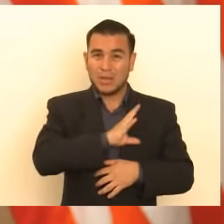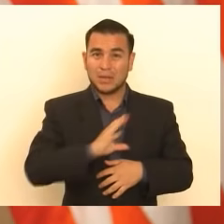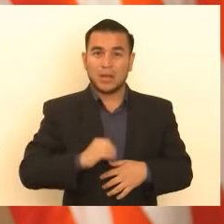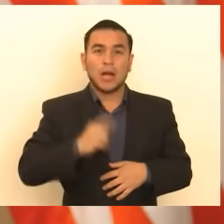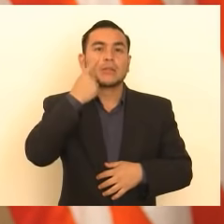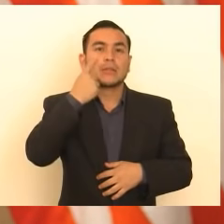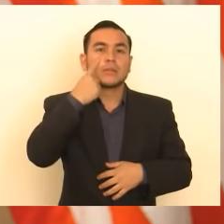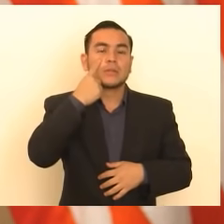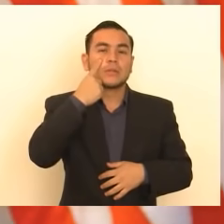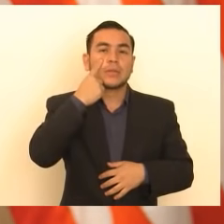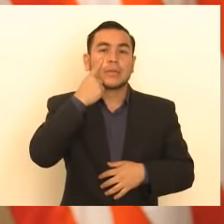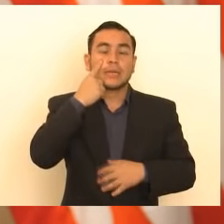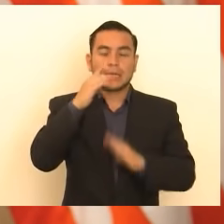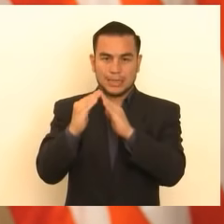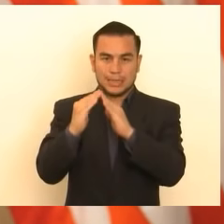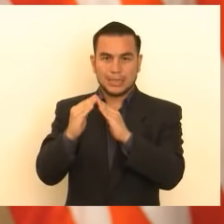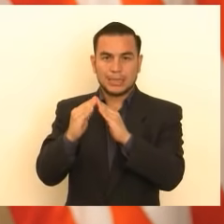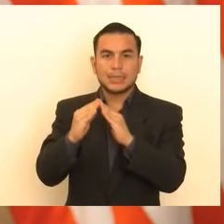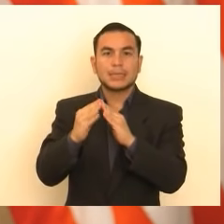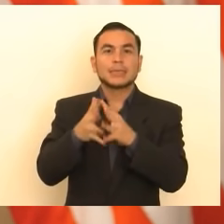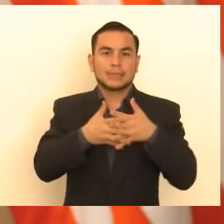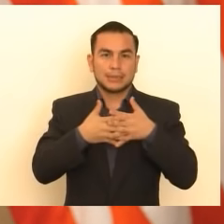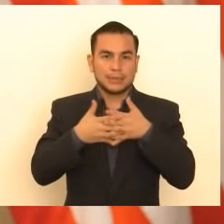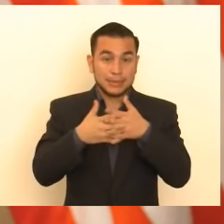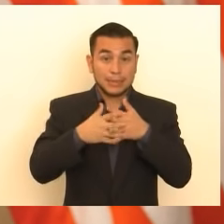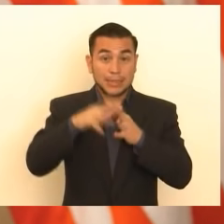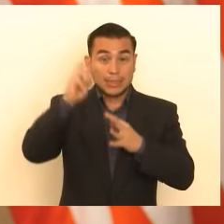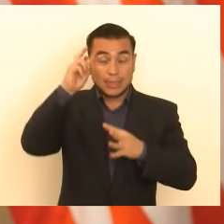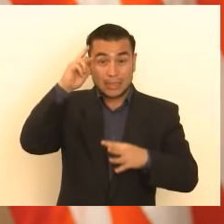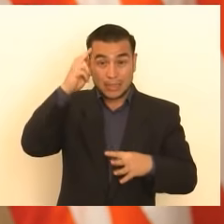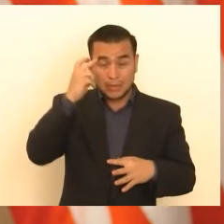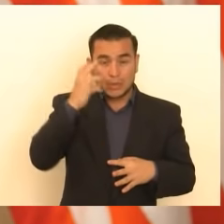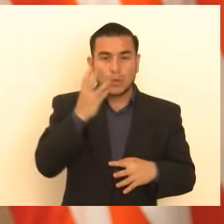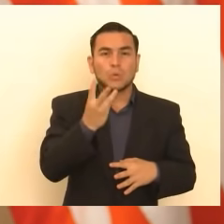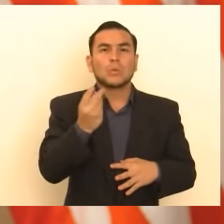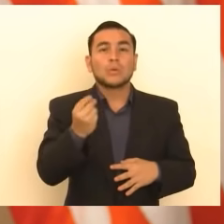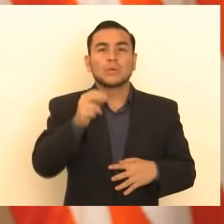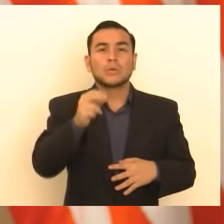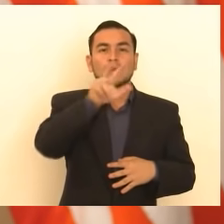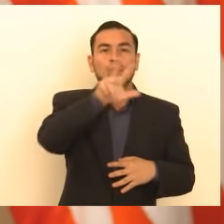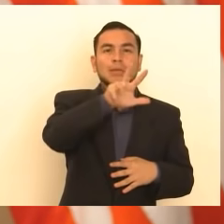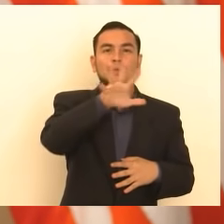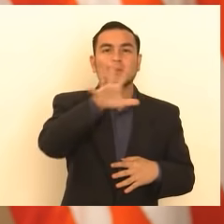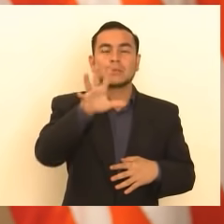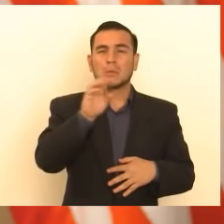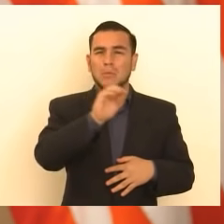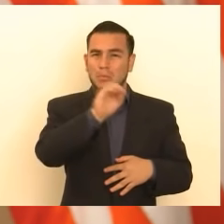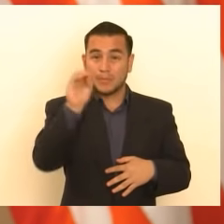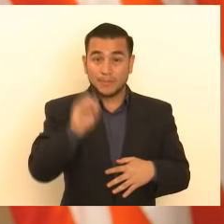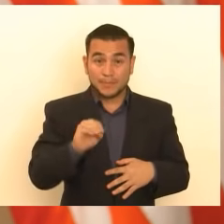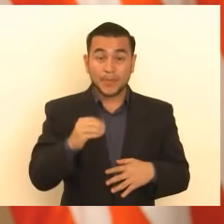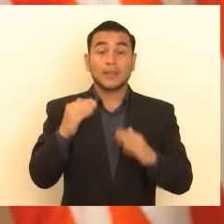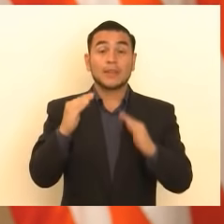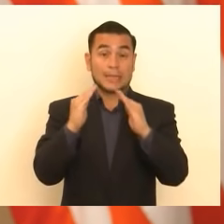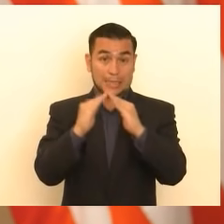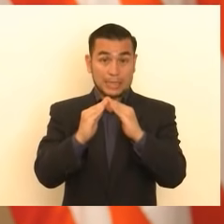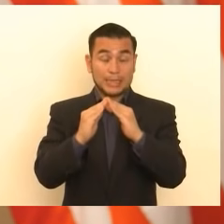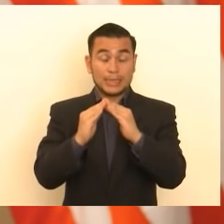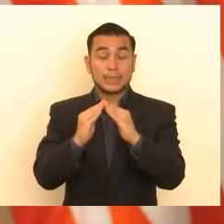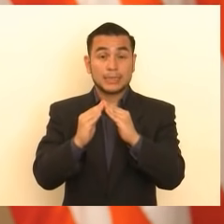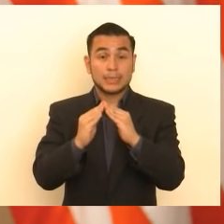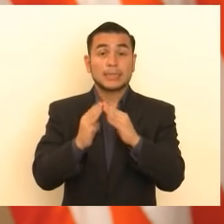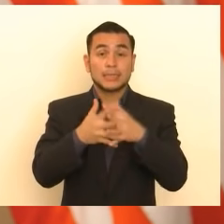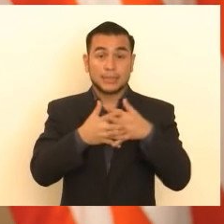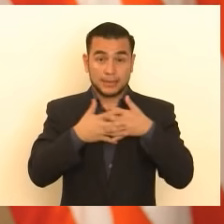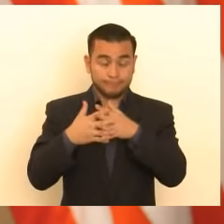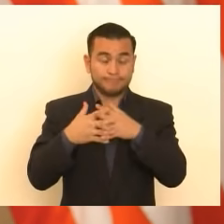ser raro encontrar otro país que tenga 1/3 de su población viviendo en otro país. Probablemente hay países, son pocos en el mundo, que tengan 1/3 de